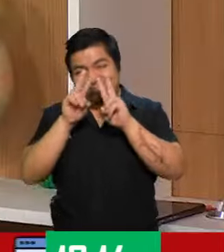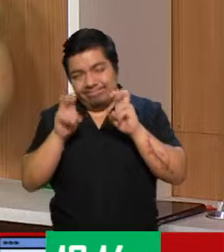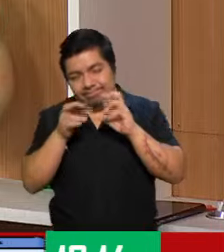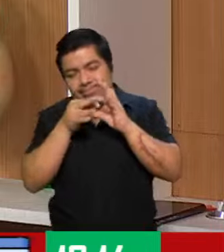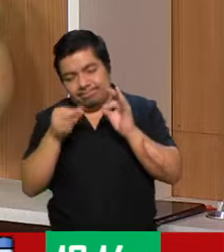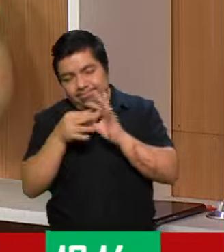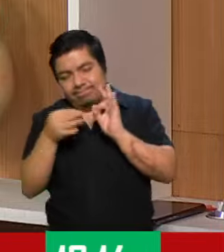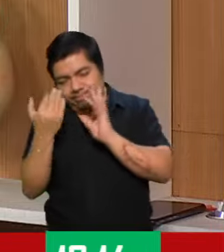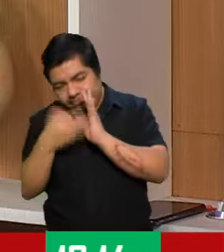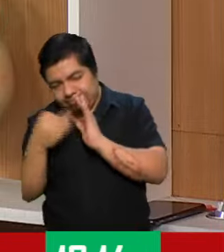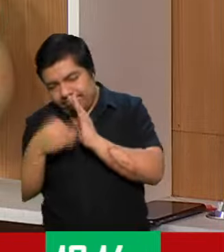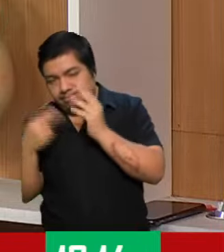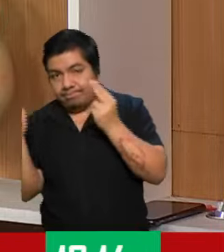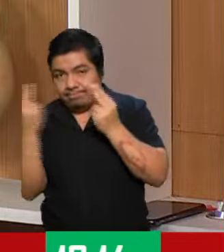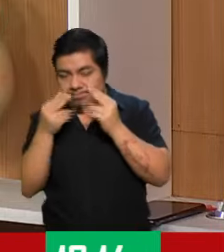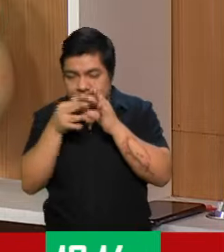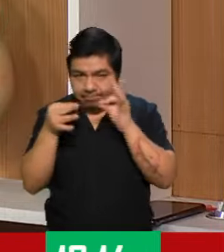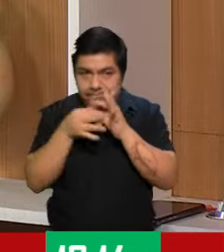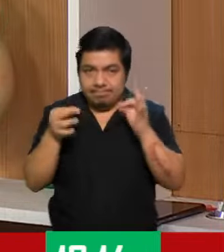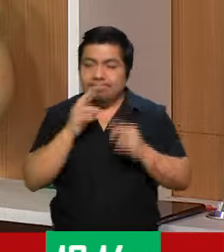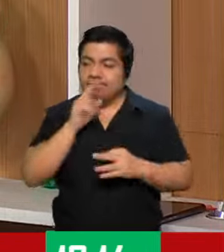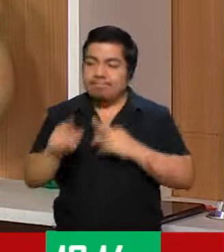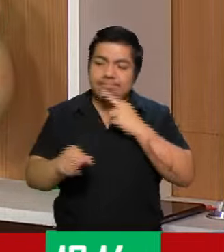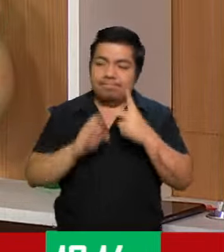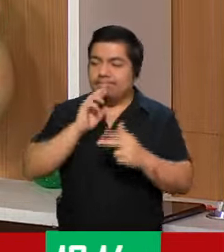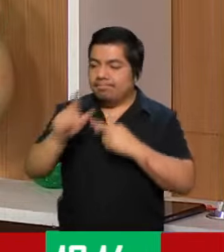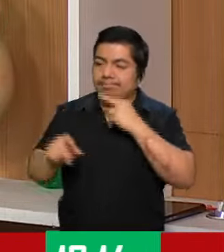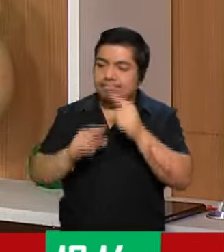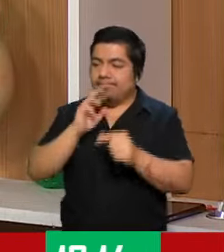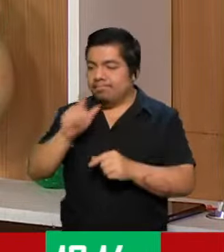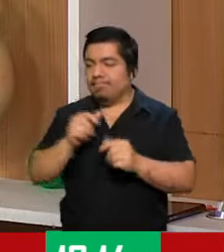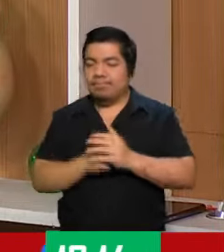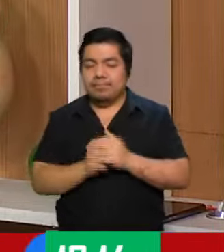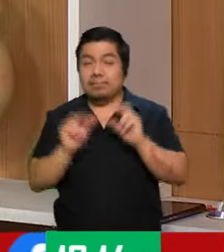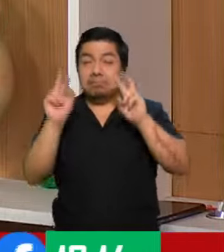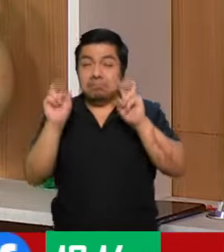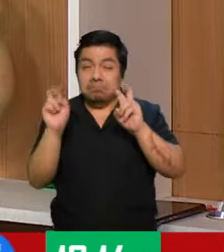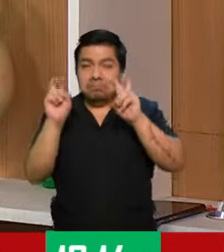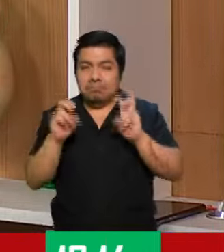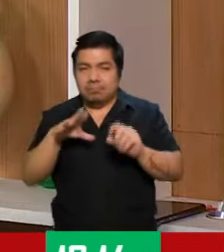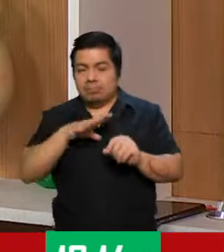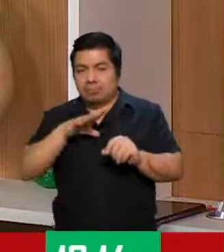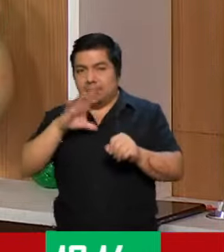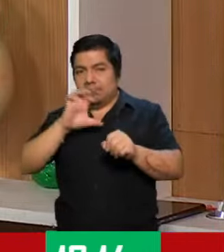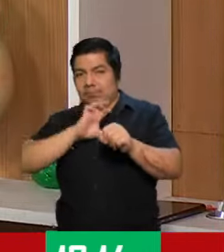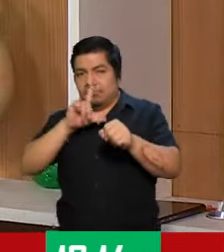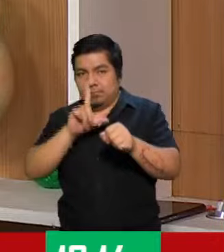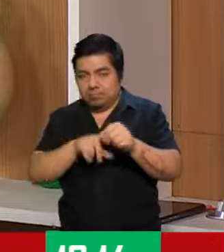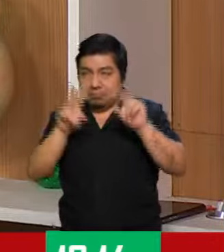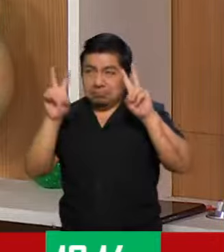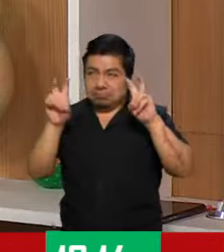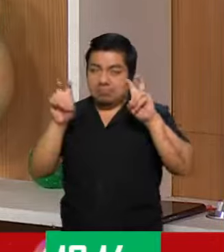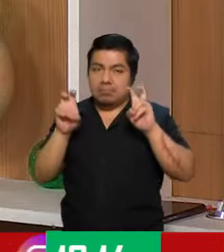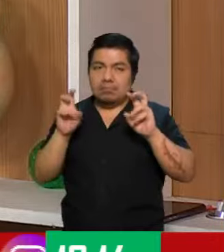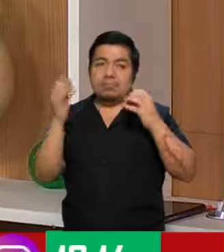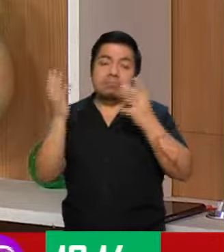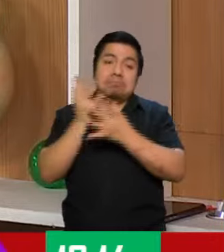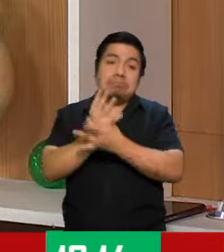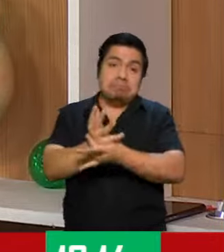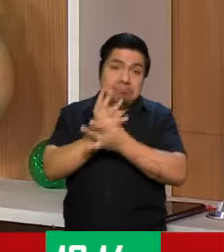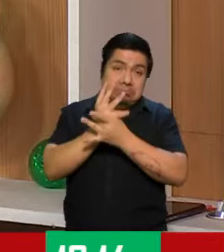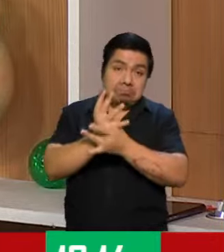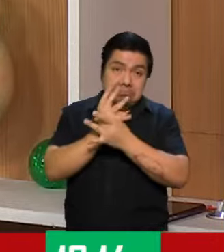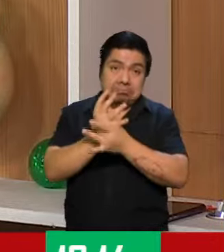mejorando todavía la condición y en eso estamos. Hay entre comillas, expertos, lo digo entre comillados, que aseguran que si